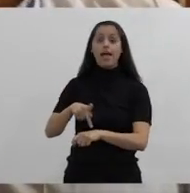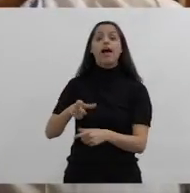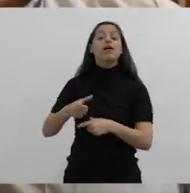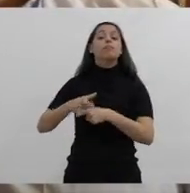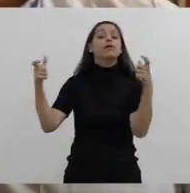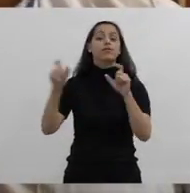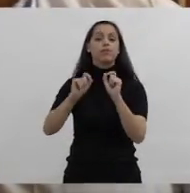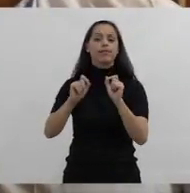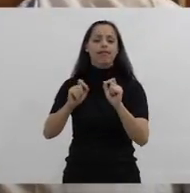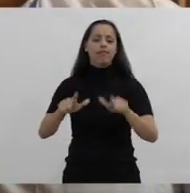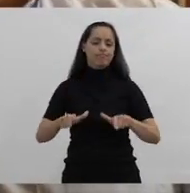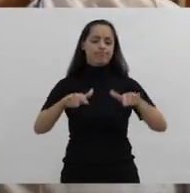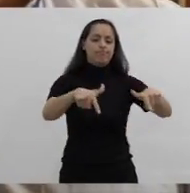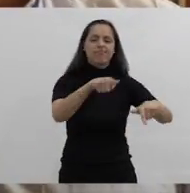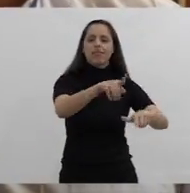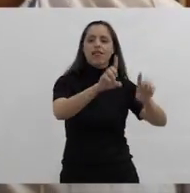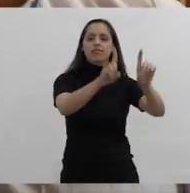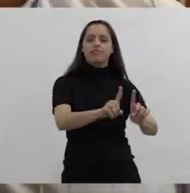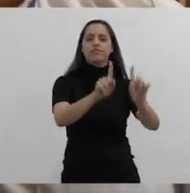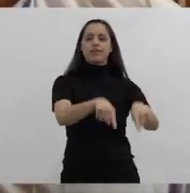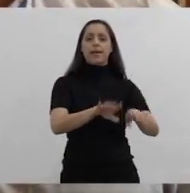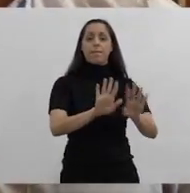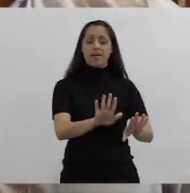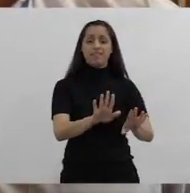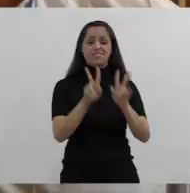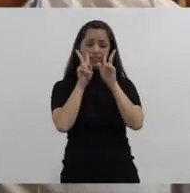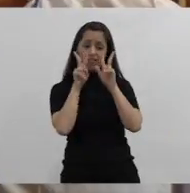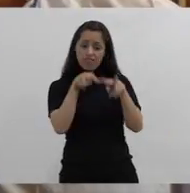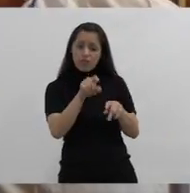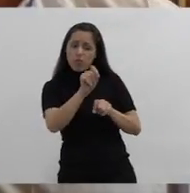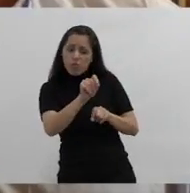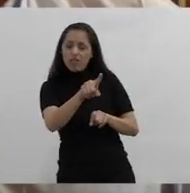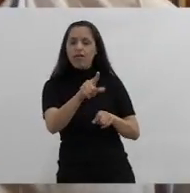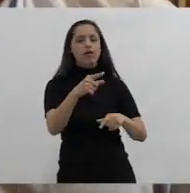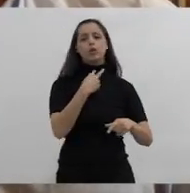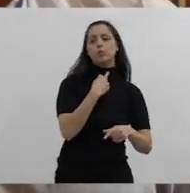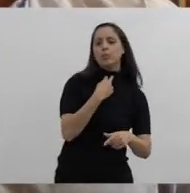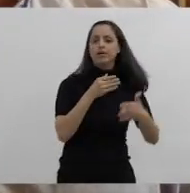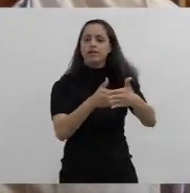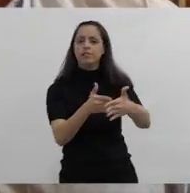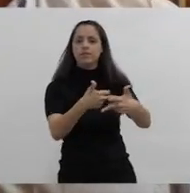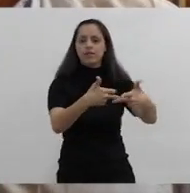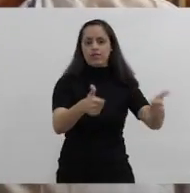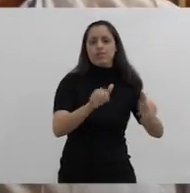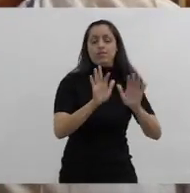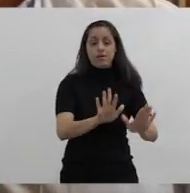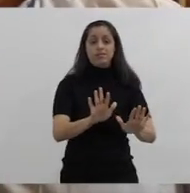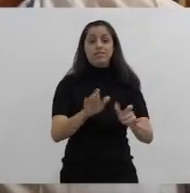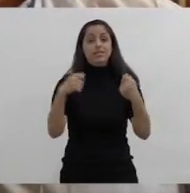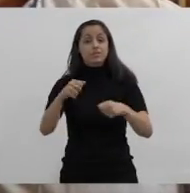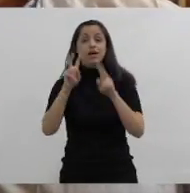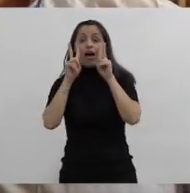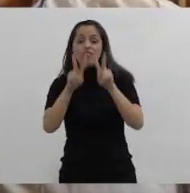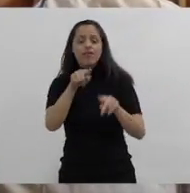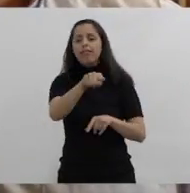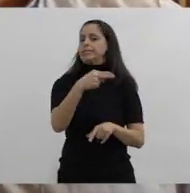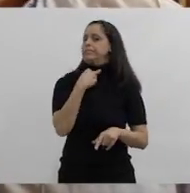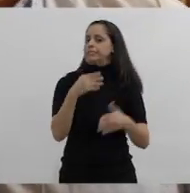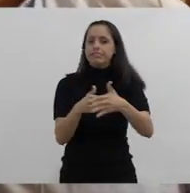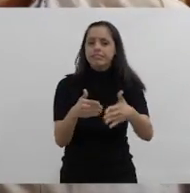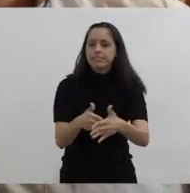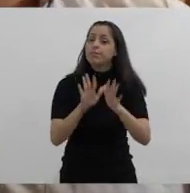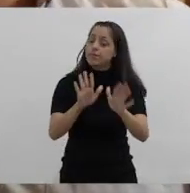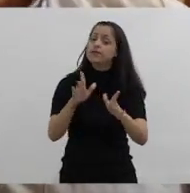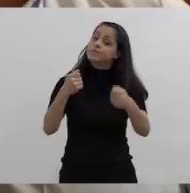se emiten certificados de discapacidad. Estamos migrando hacia emitir certificados de capacidad. En vez de mirar aquello que el niño o el adolescente